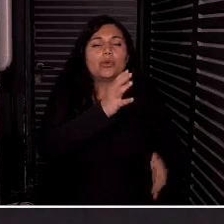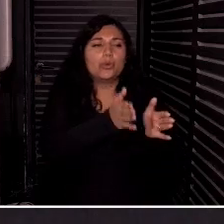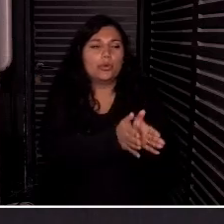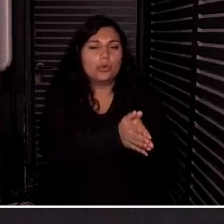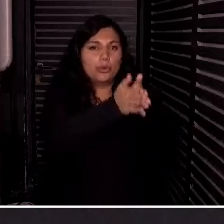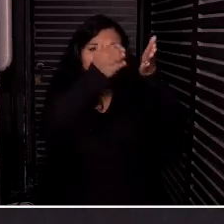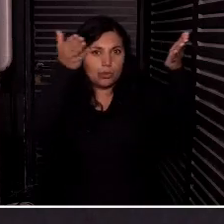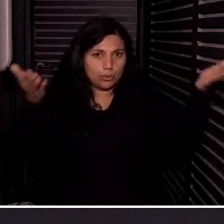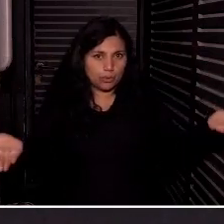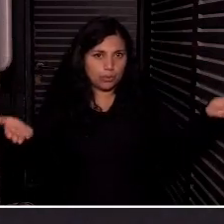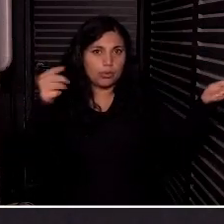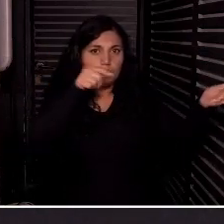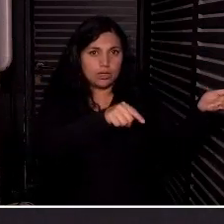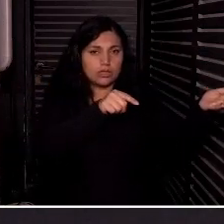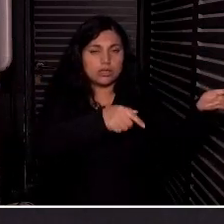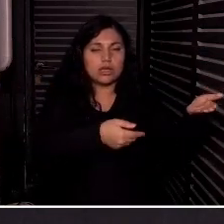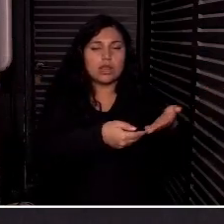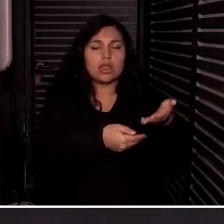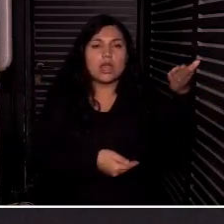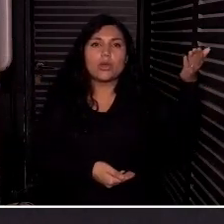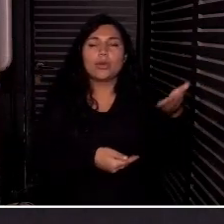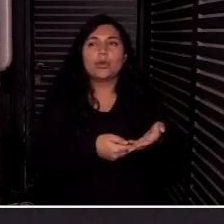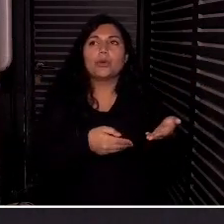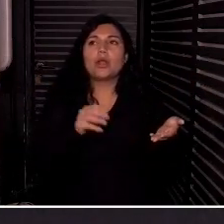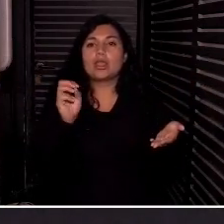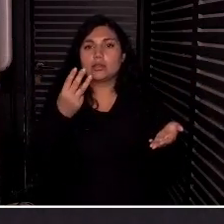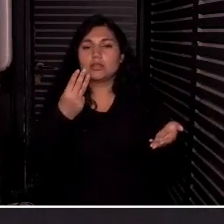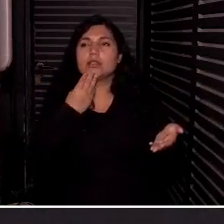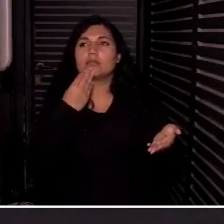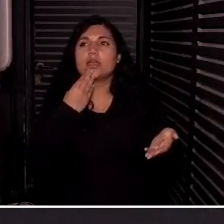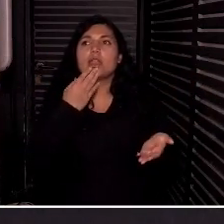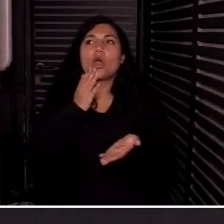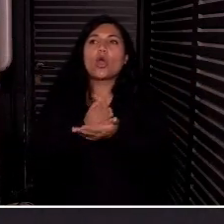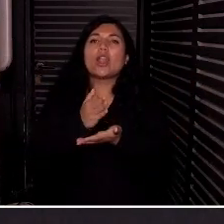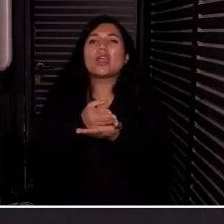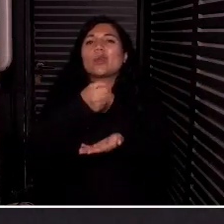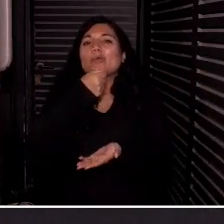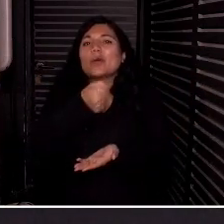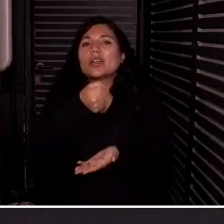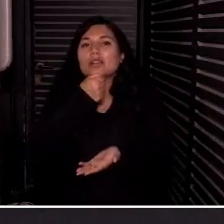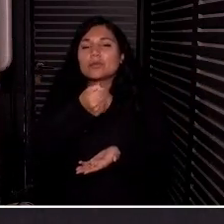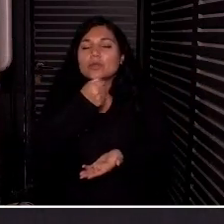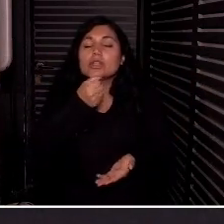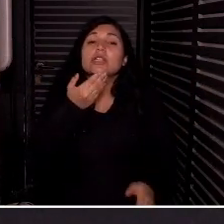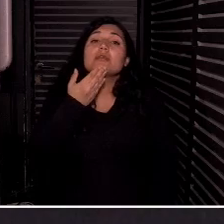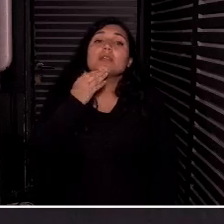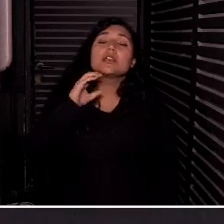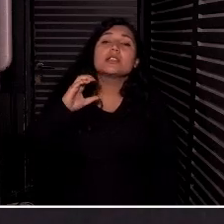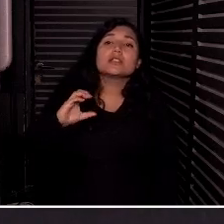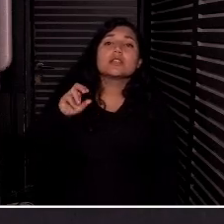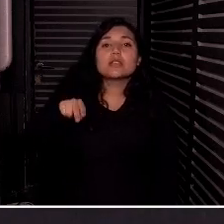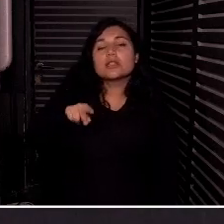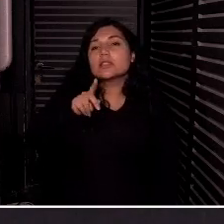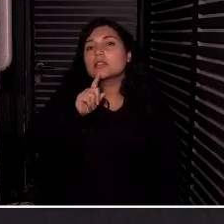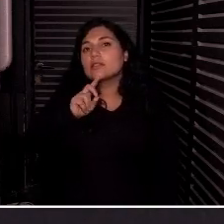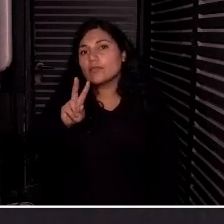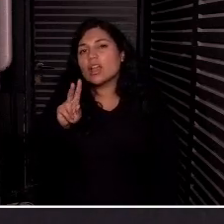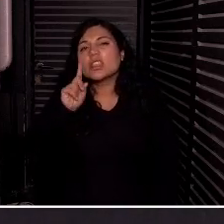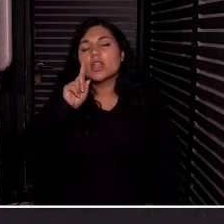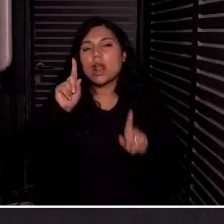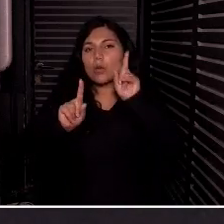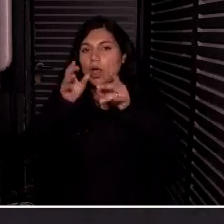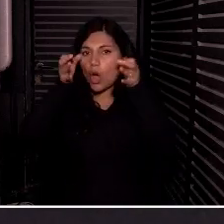El mercurio la tercera el código de ética del colegio de periodista y el cdntv que tiene algunas orientaciones que